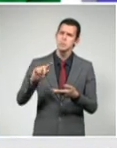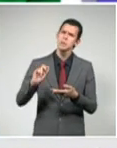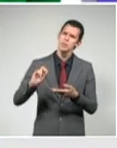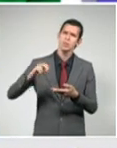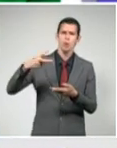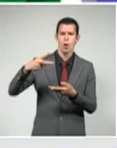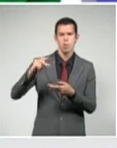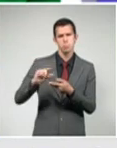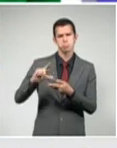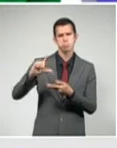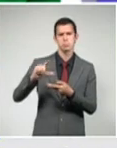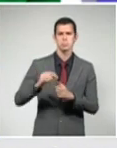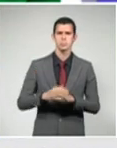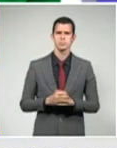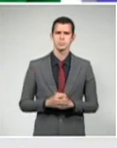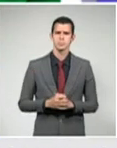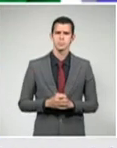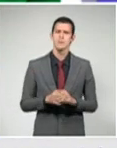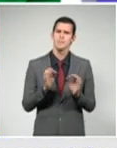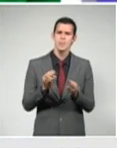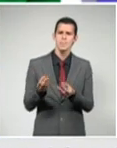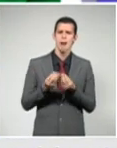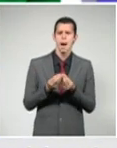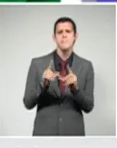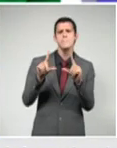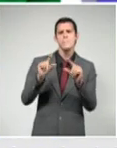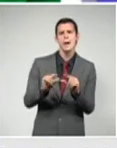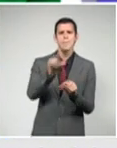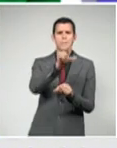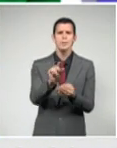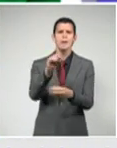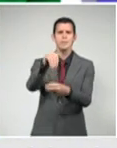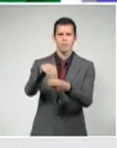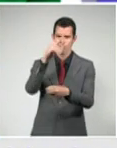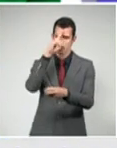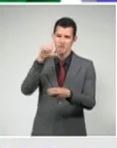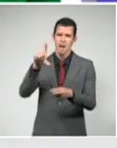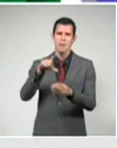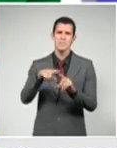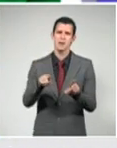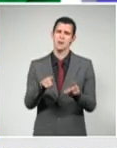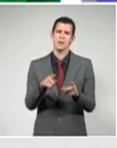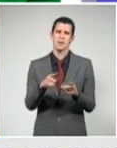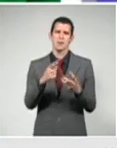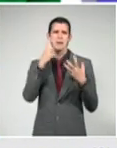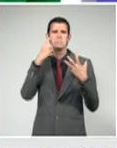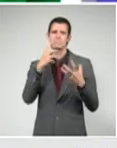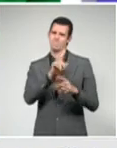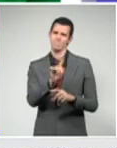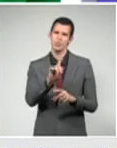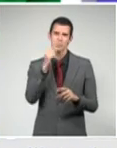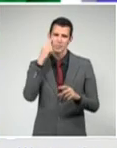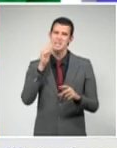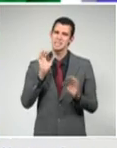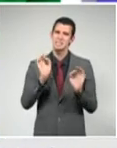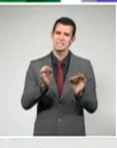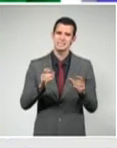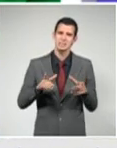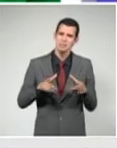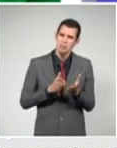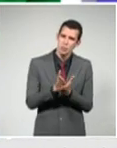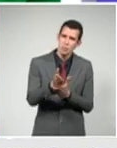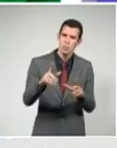activos, pero de todas formas no es una reducción importante. Se mantiene un número elevado de